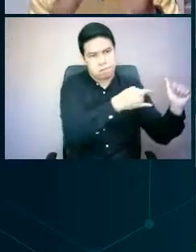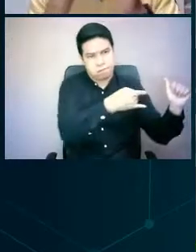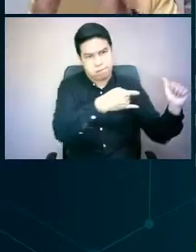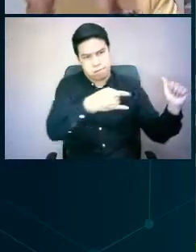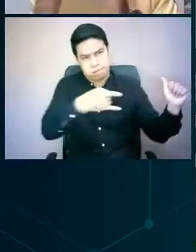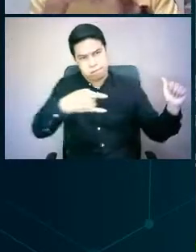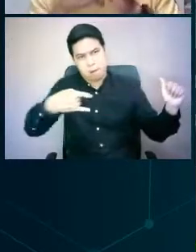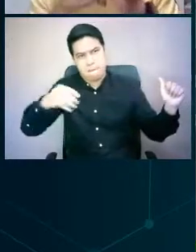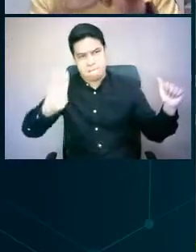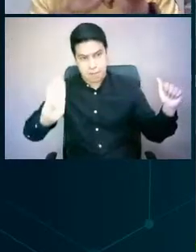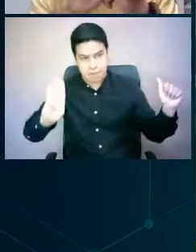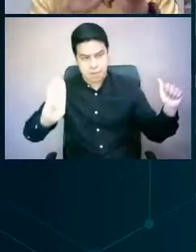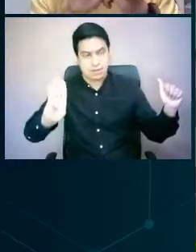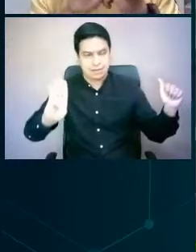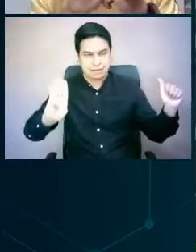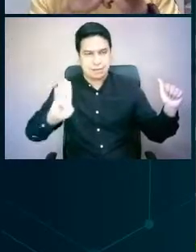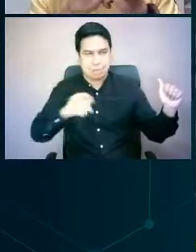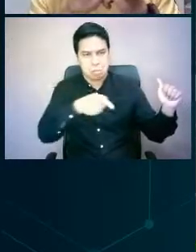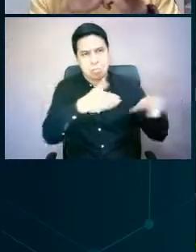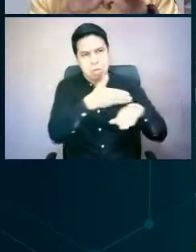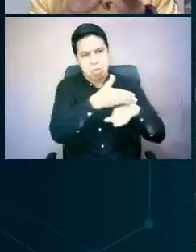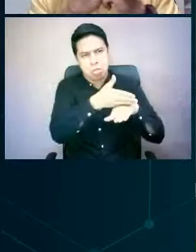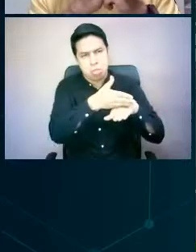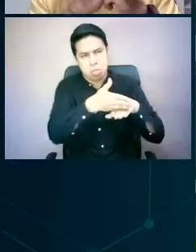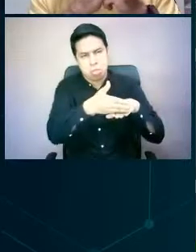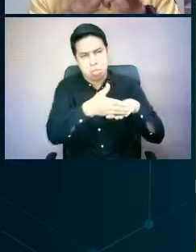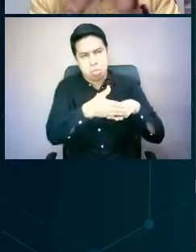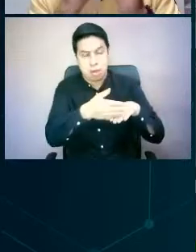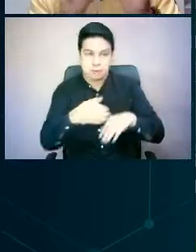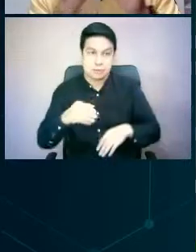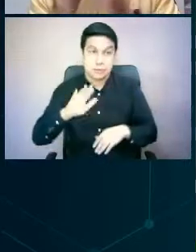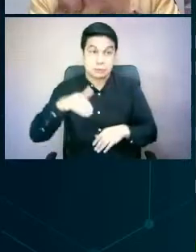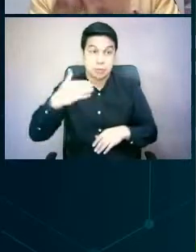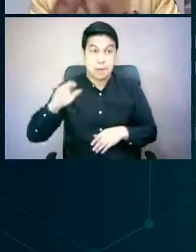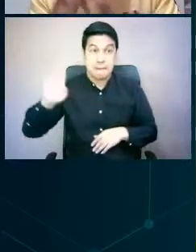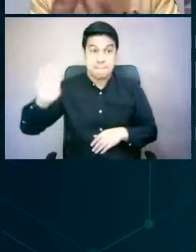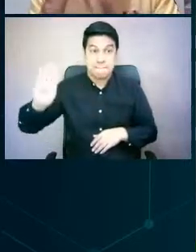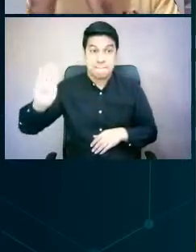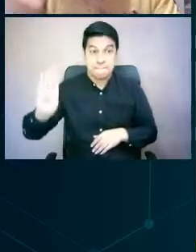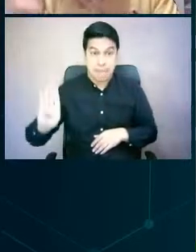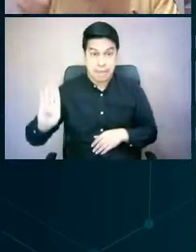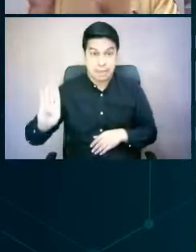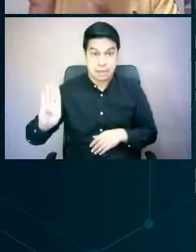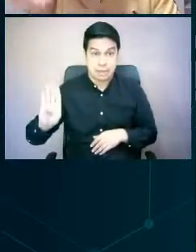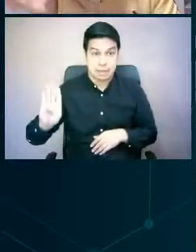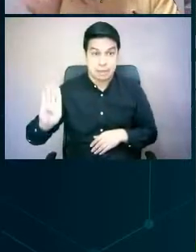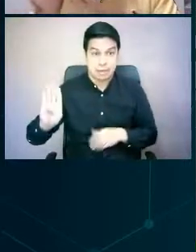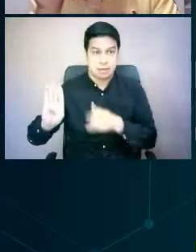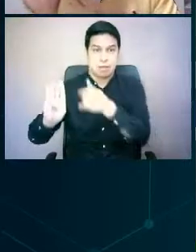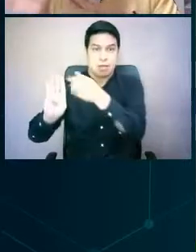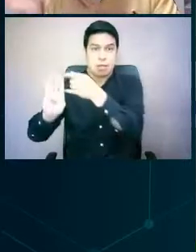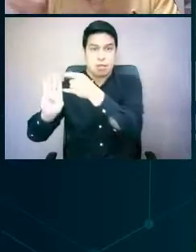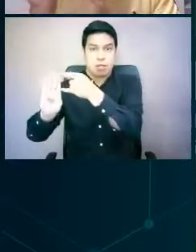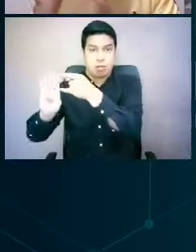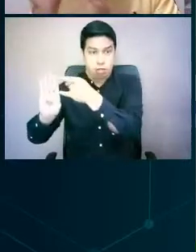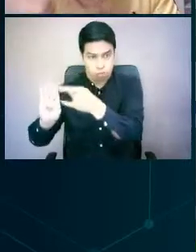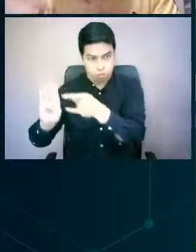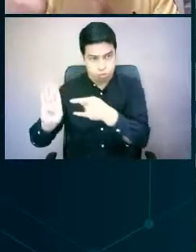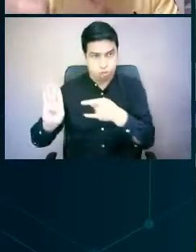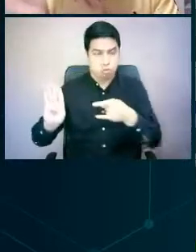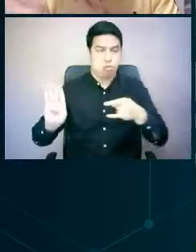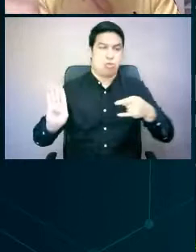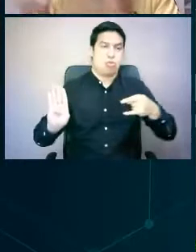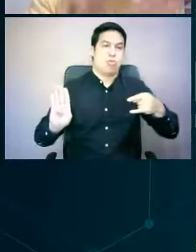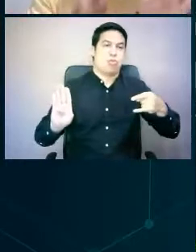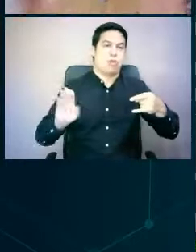es similar o en el caso ideal idéntico al retardo Y, que es el que sufren los paquetes para ser enviados desde el